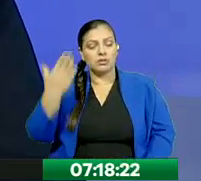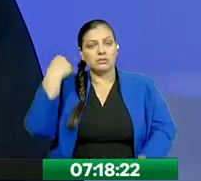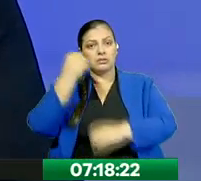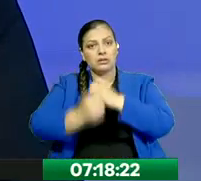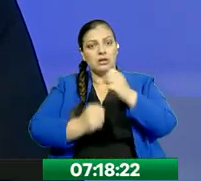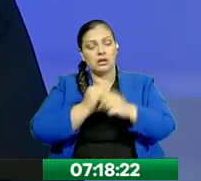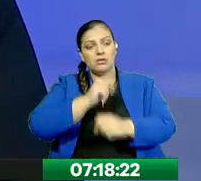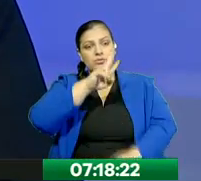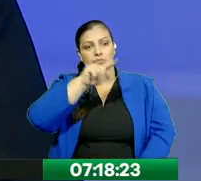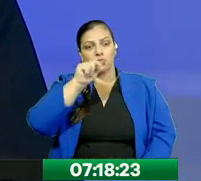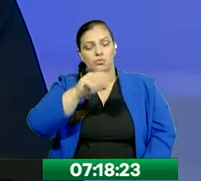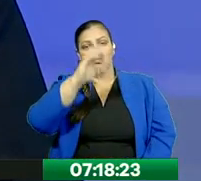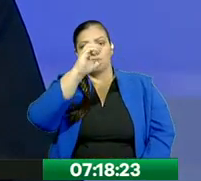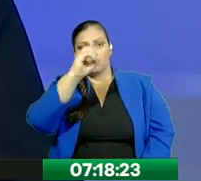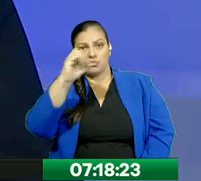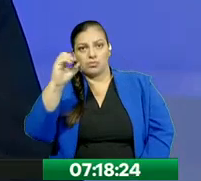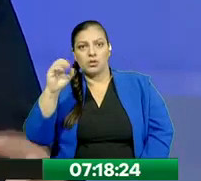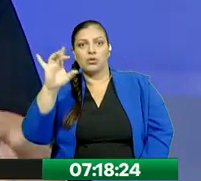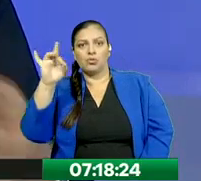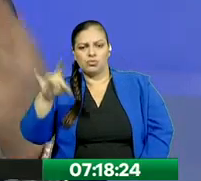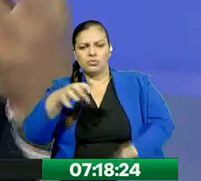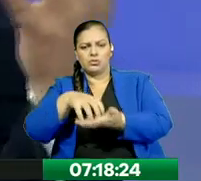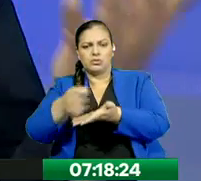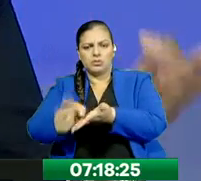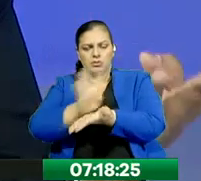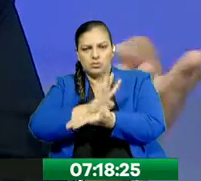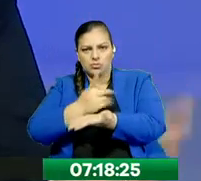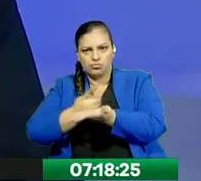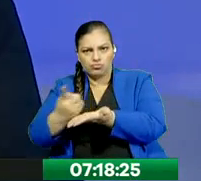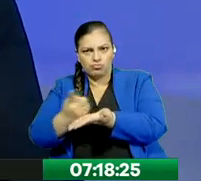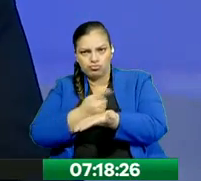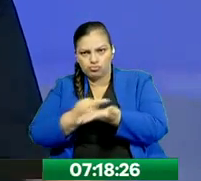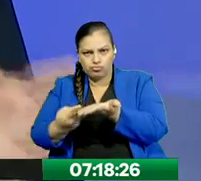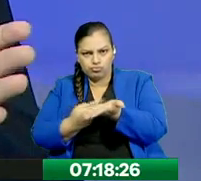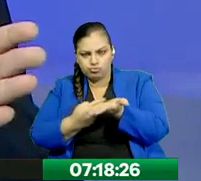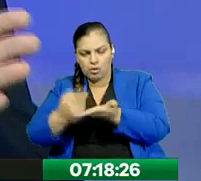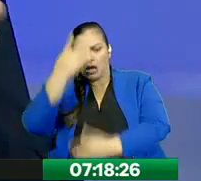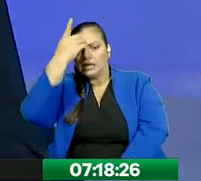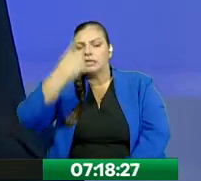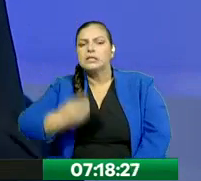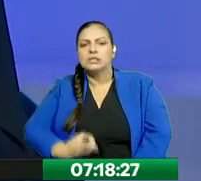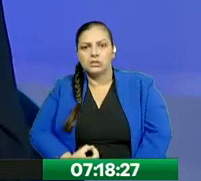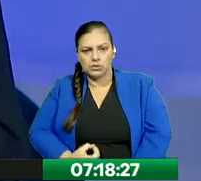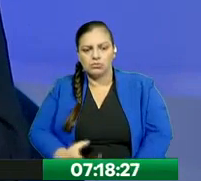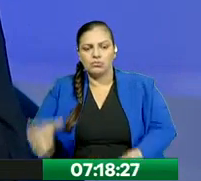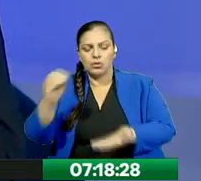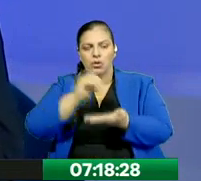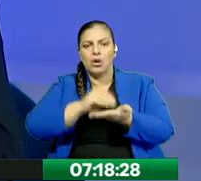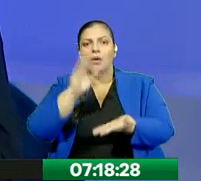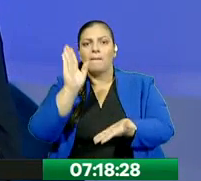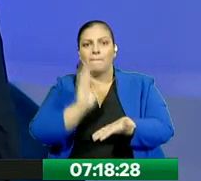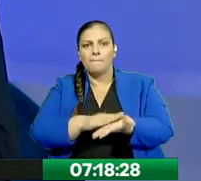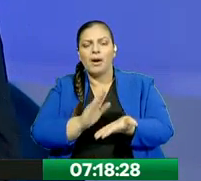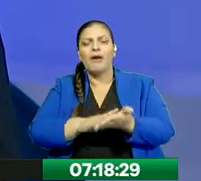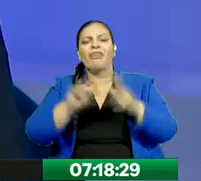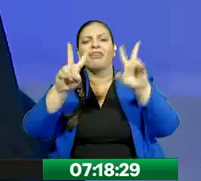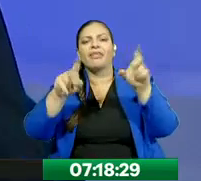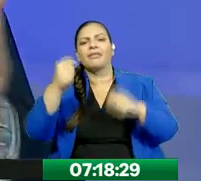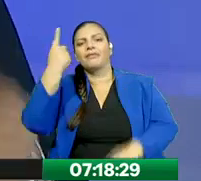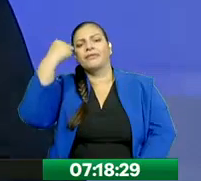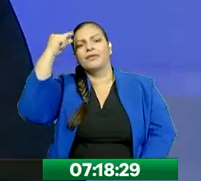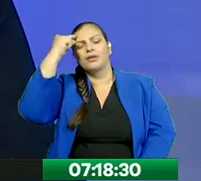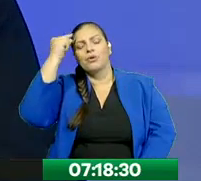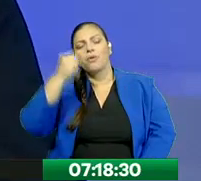aprobaron la Asamblea Nacional, el déficit público estaba en el orden del 4%. Al cierre, lo que ya se va a cierre de este